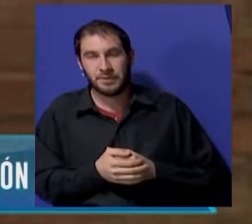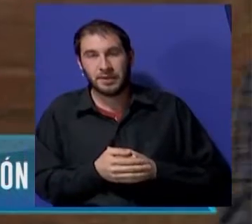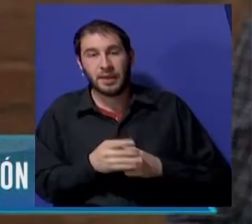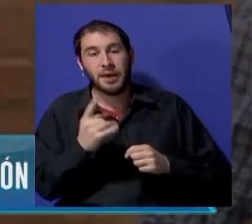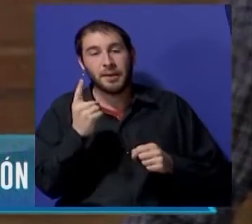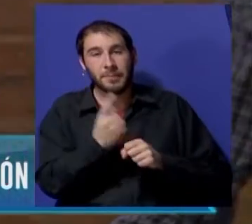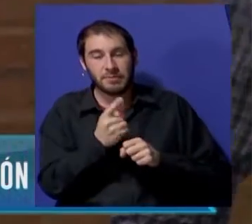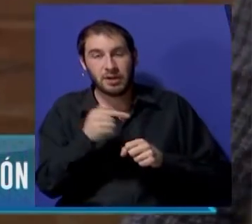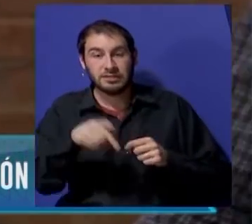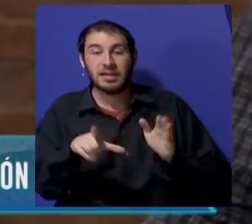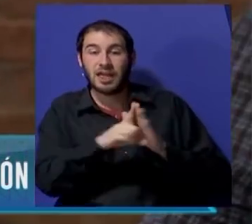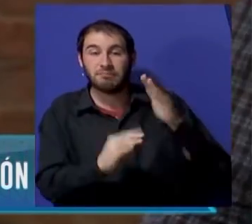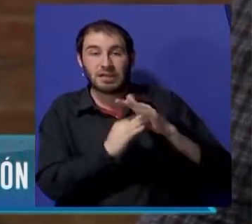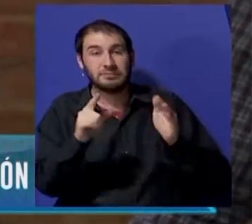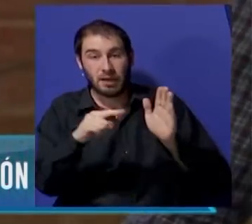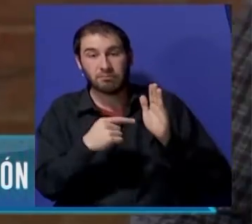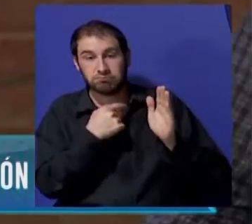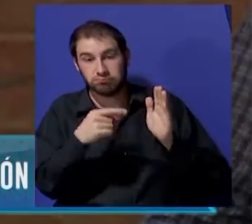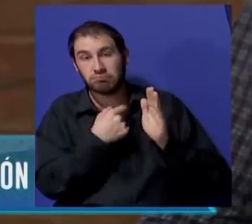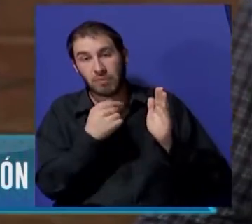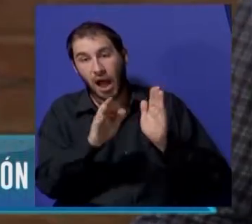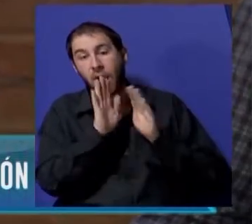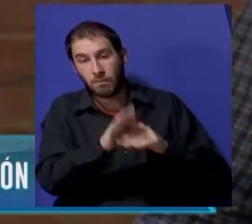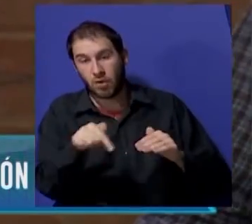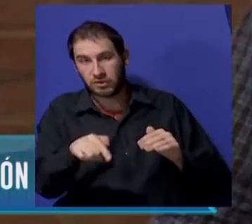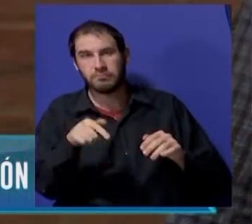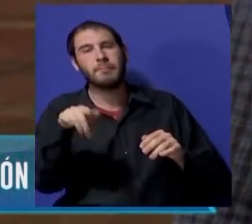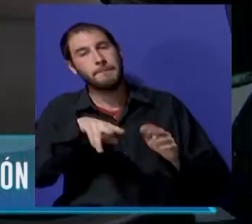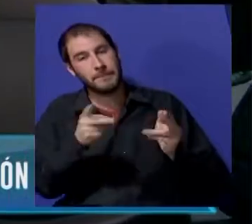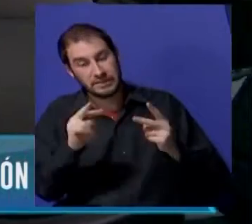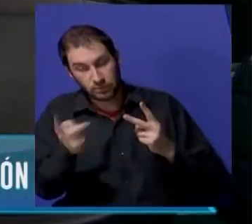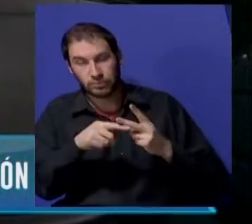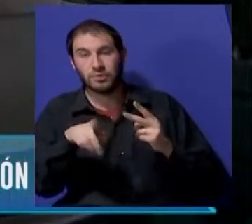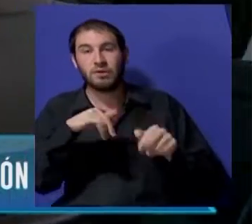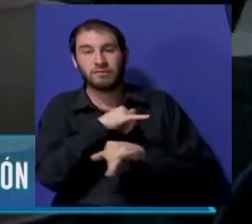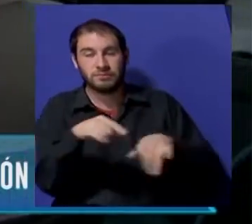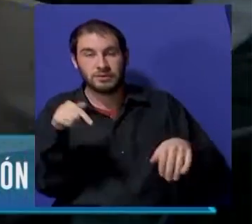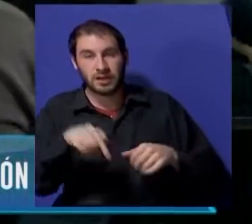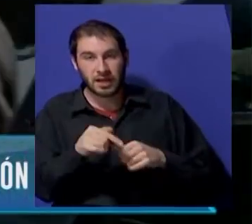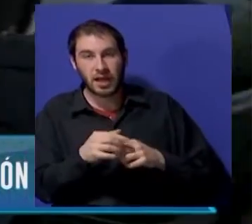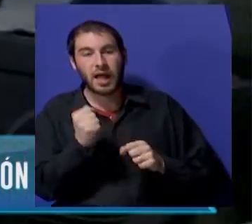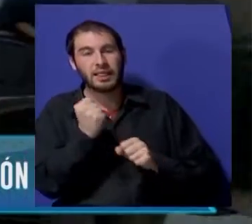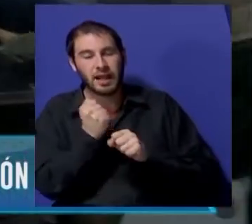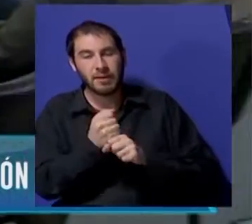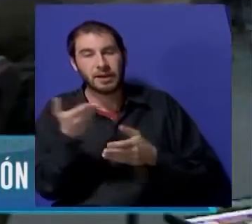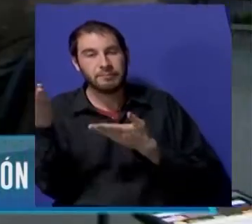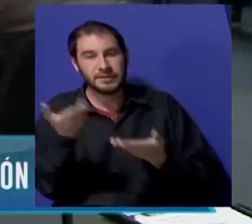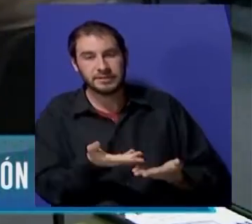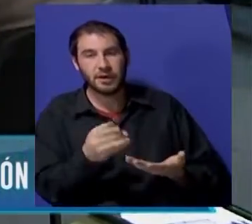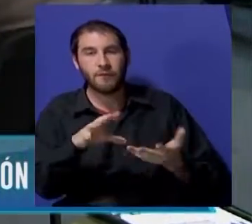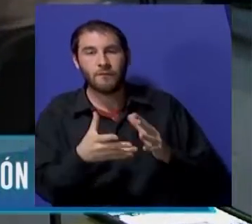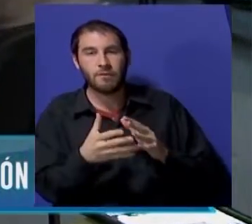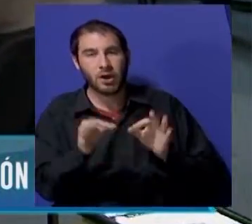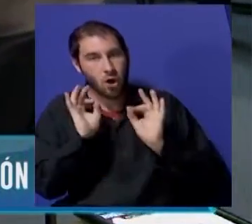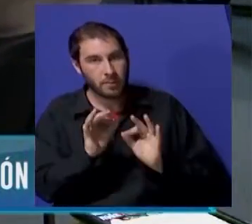una garantía institucional. Y segundo, esta información tiene que estar trabajada y presentada de forma